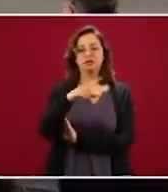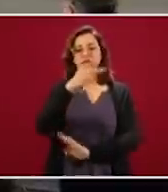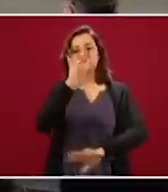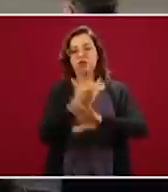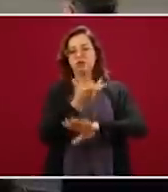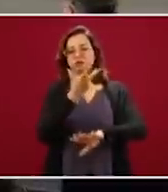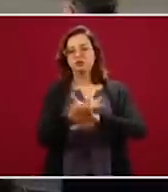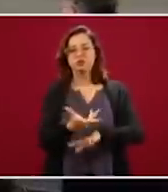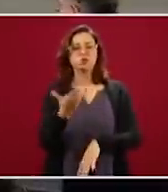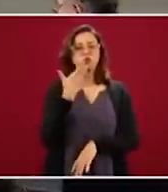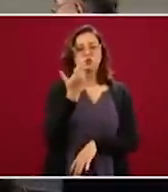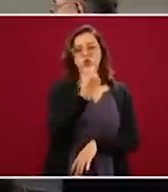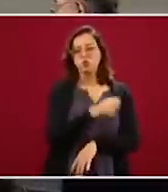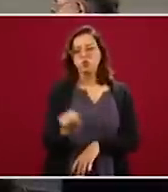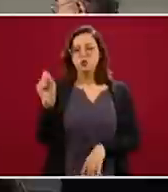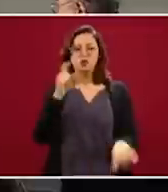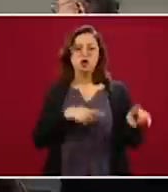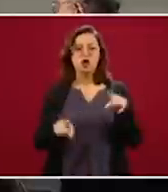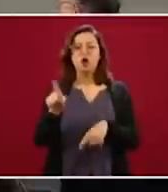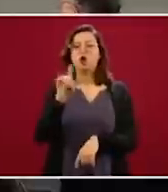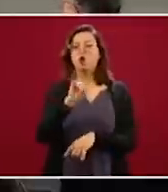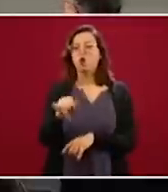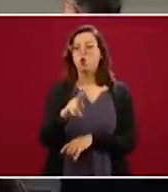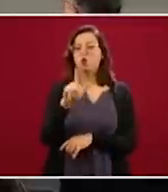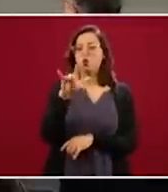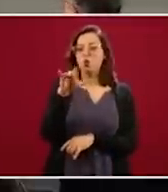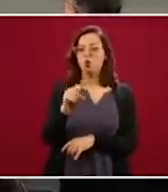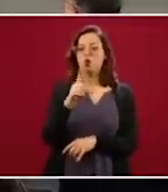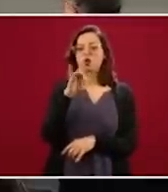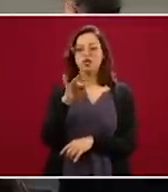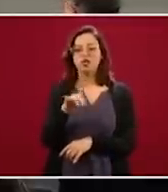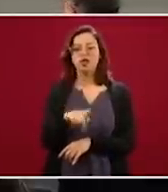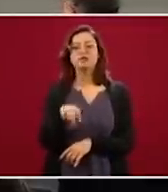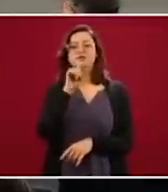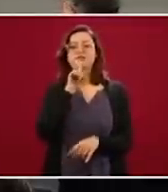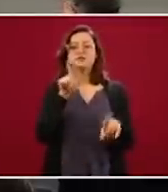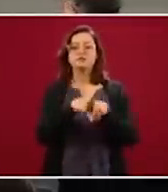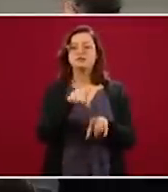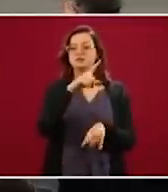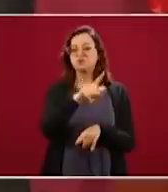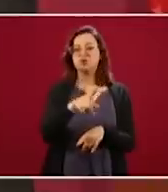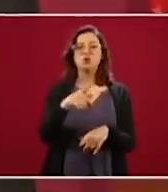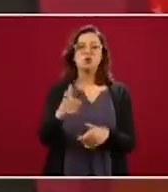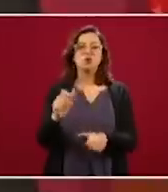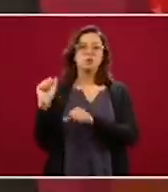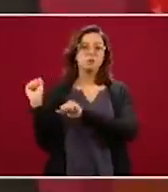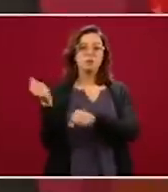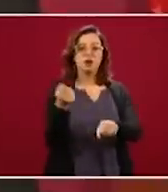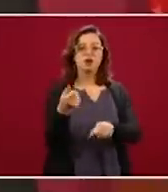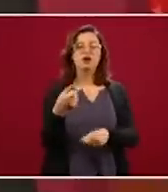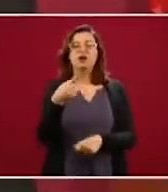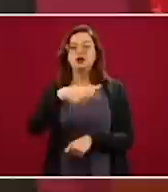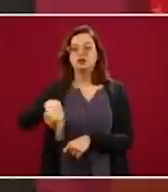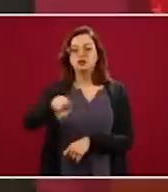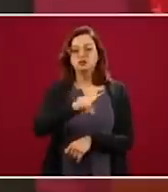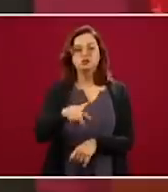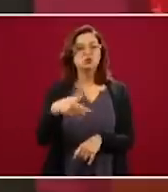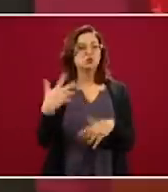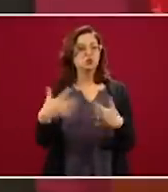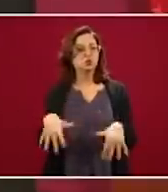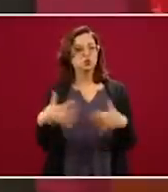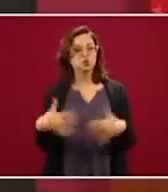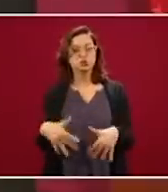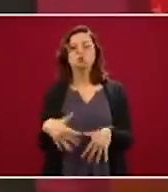Unidos, o Julio Urías, que también es otro pelotero destacado, junto con otros beisbolistas, participan en